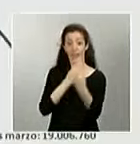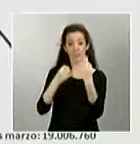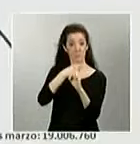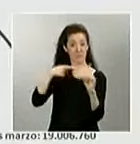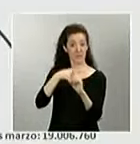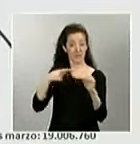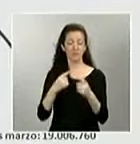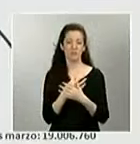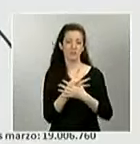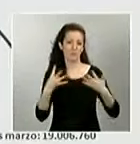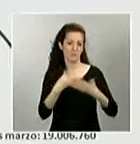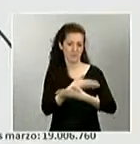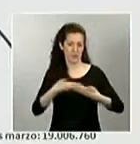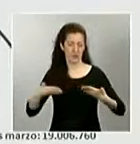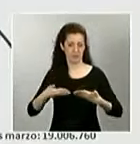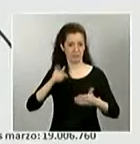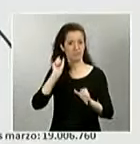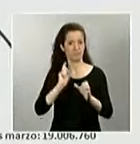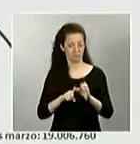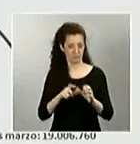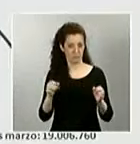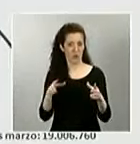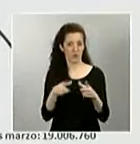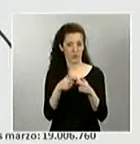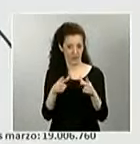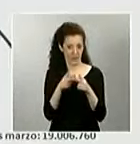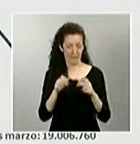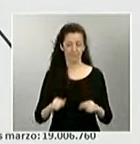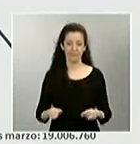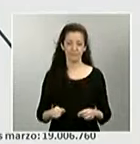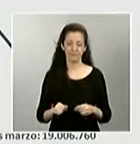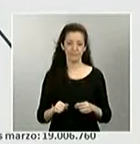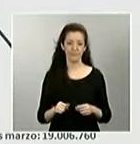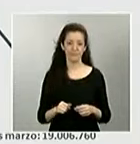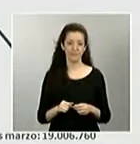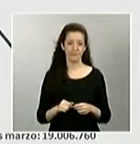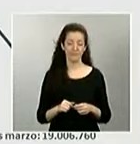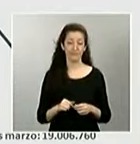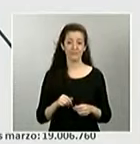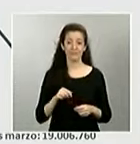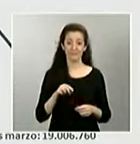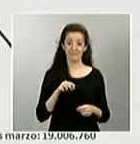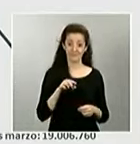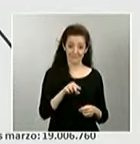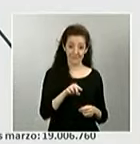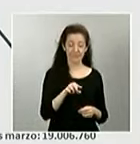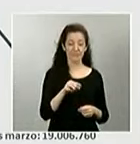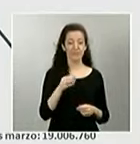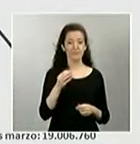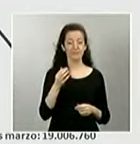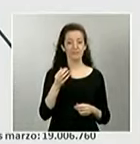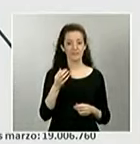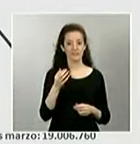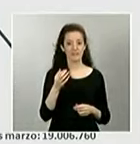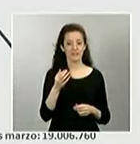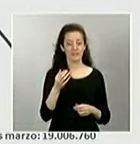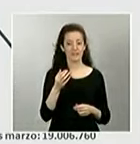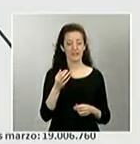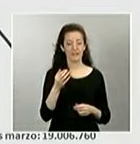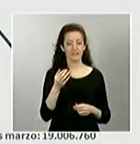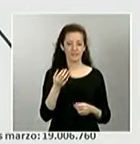de afiliados, pues es un dato que esconde detrás un perfil diario muy desigual obviamente.